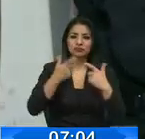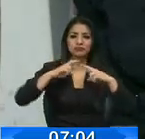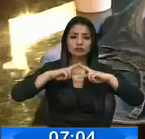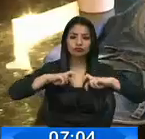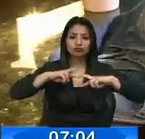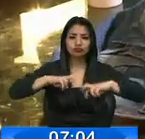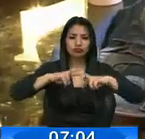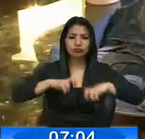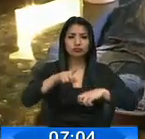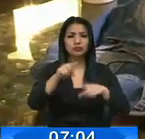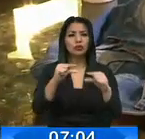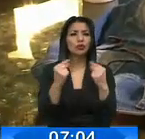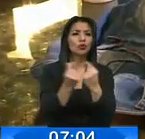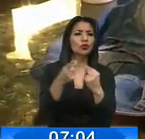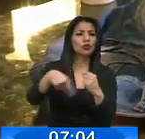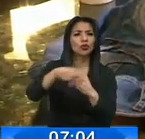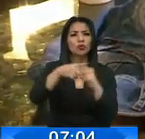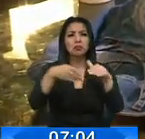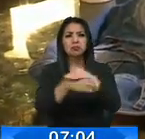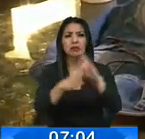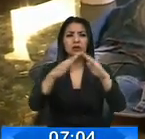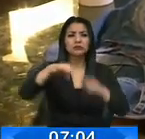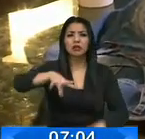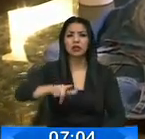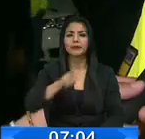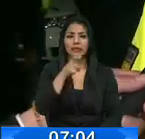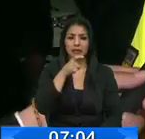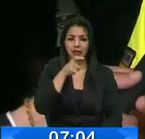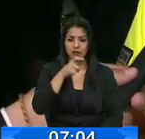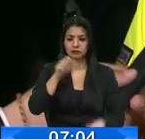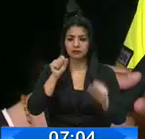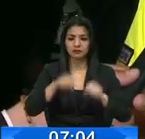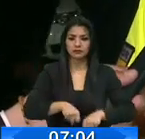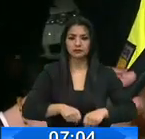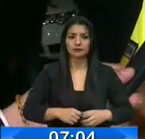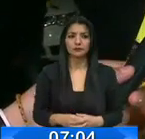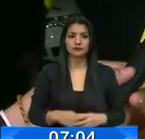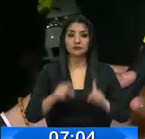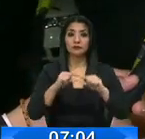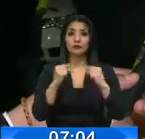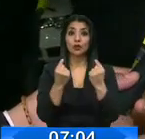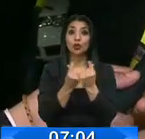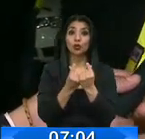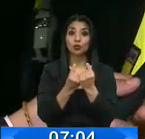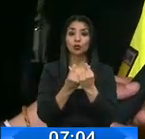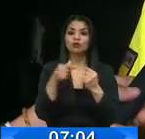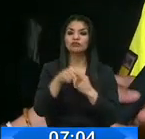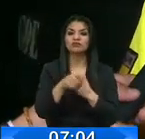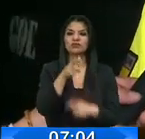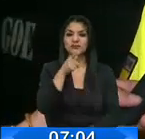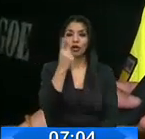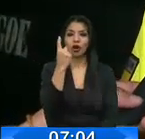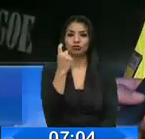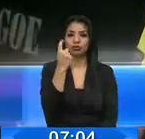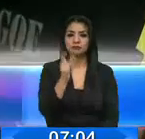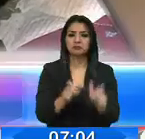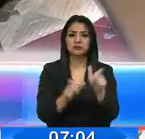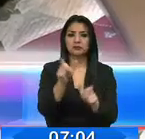investigaciones para poder dar con el paradero de esta banda. Esta organización delictiva está conformada por 11 ciudadanos, entre